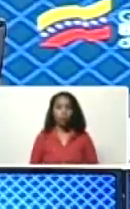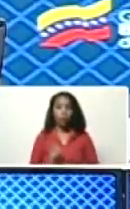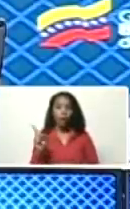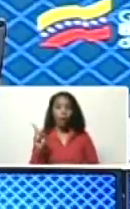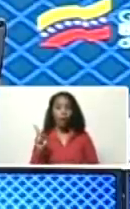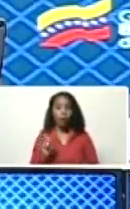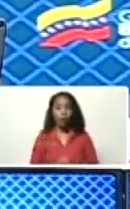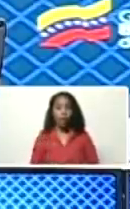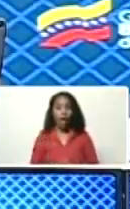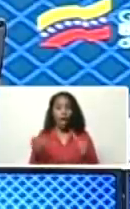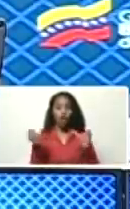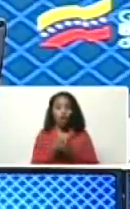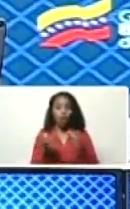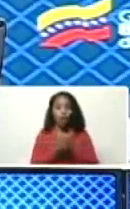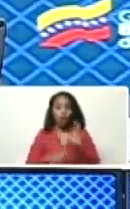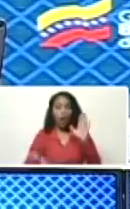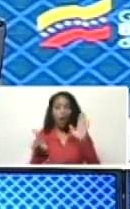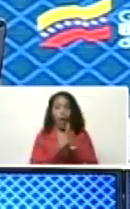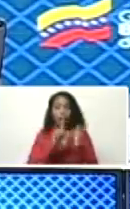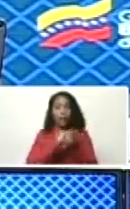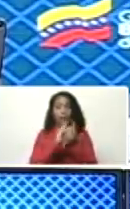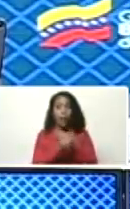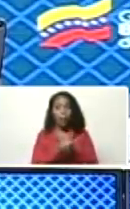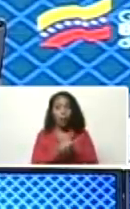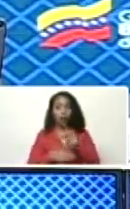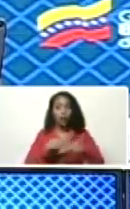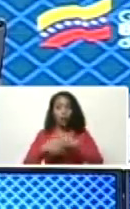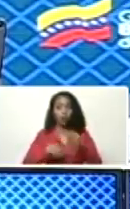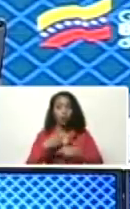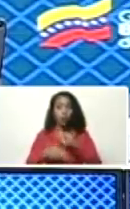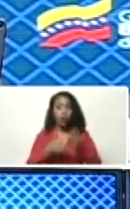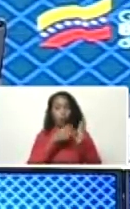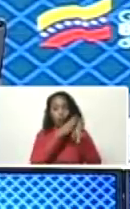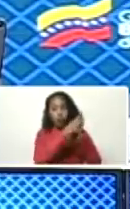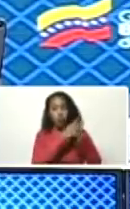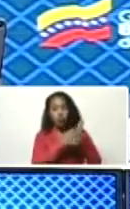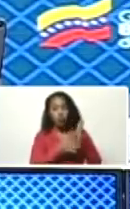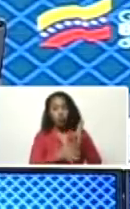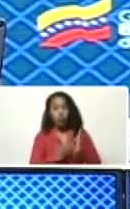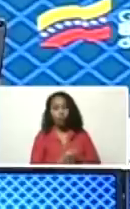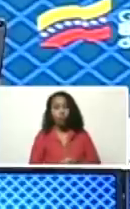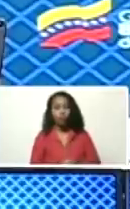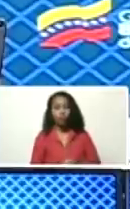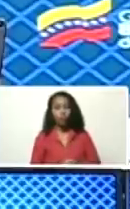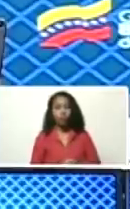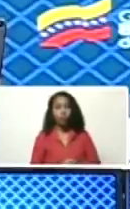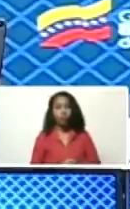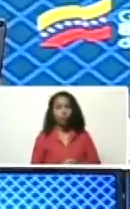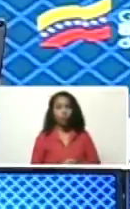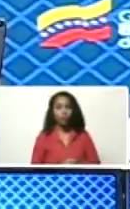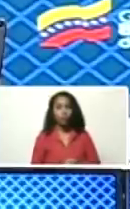precisamente el grupo de leyes de cambios revolucionarios estructurales.